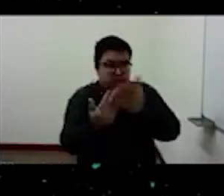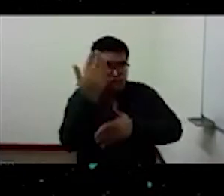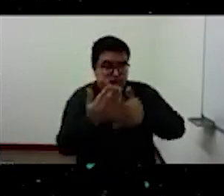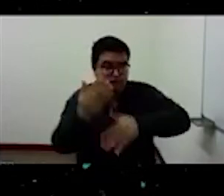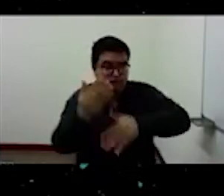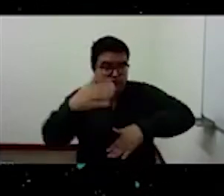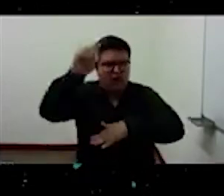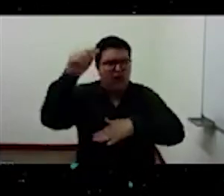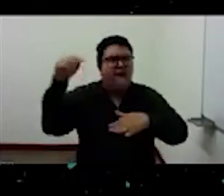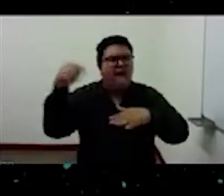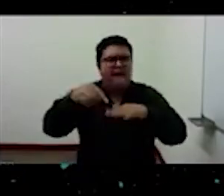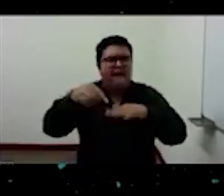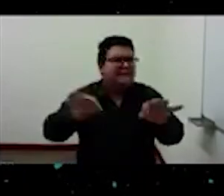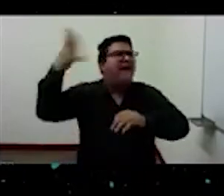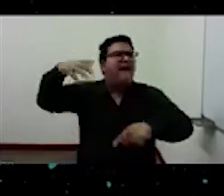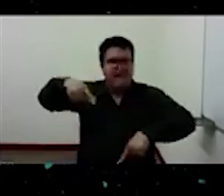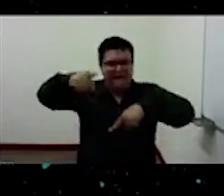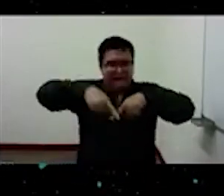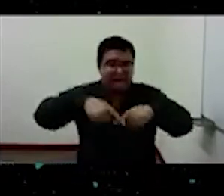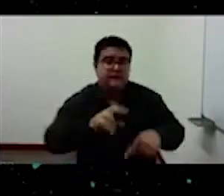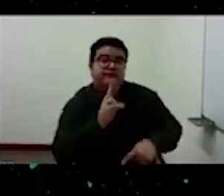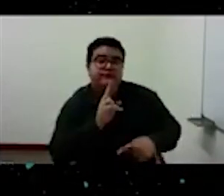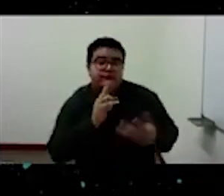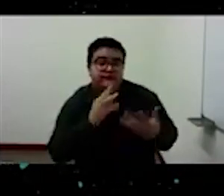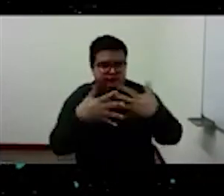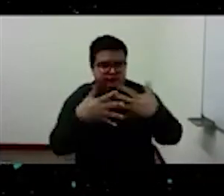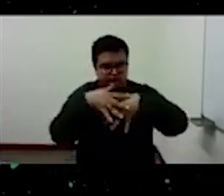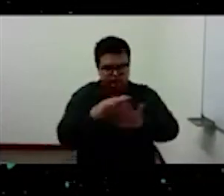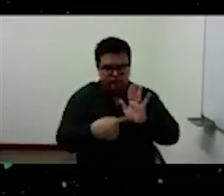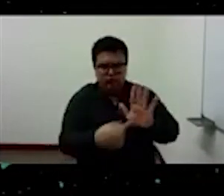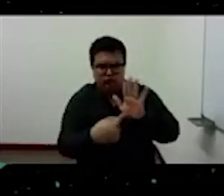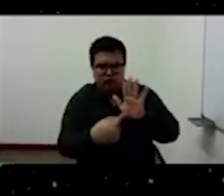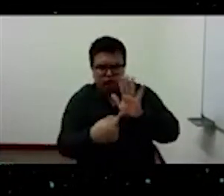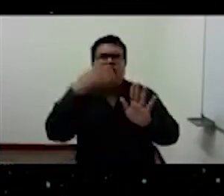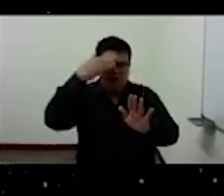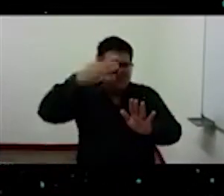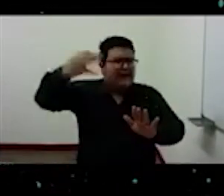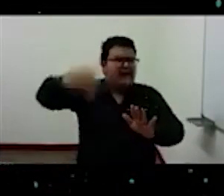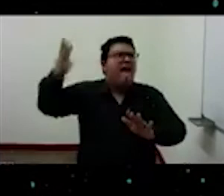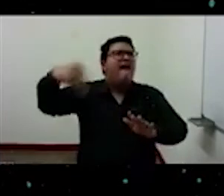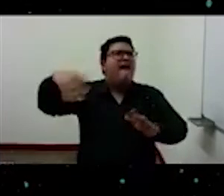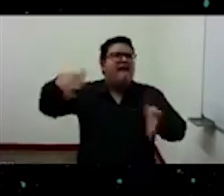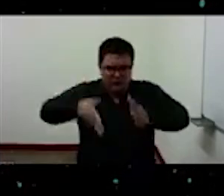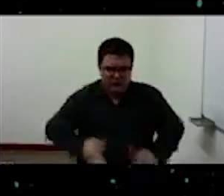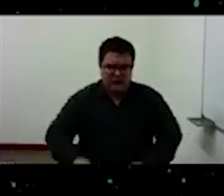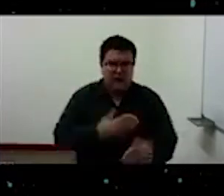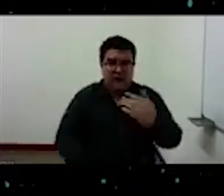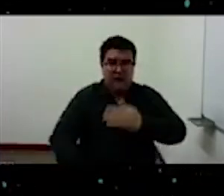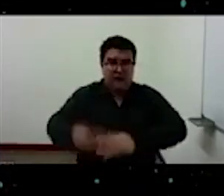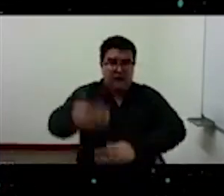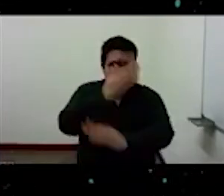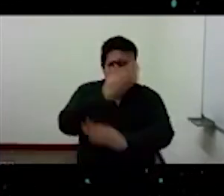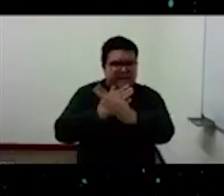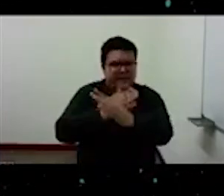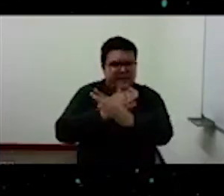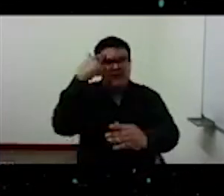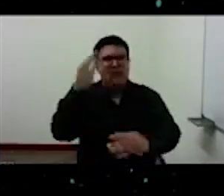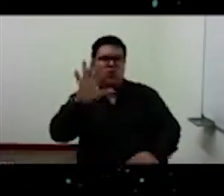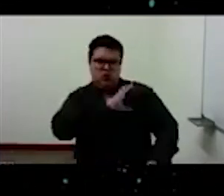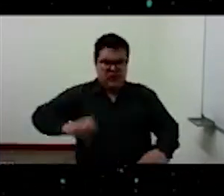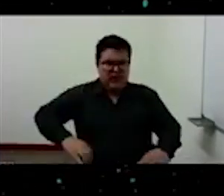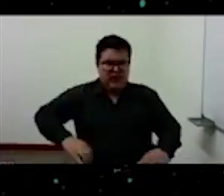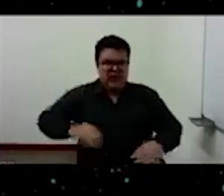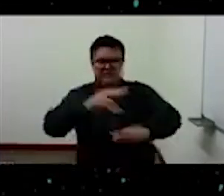modelo grecorromano, que habiendo sido desterrado durante toda la Edad Media por el simbolismo cristiano del Imperio